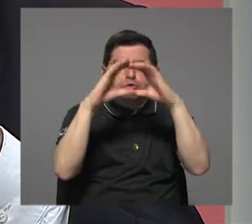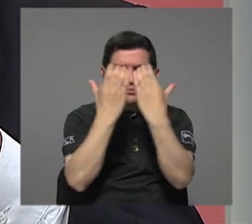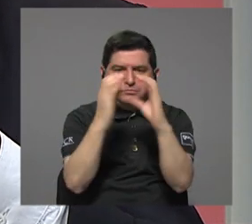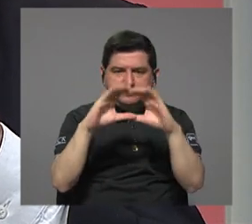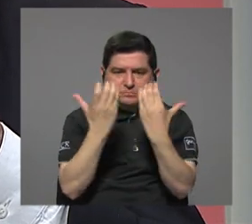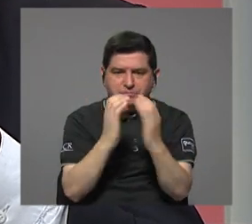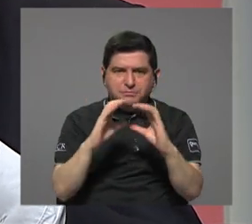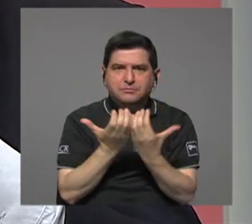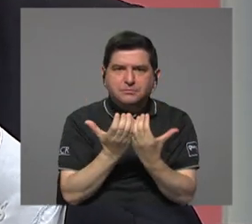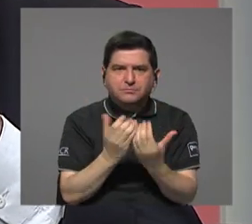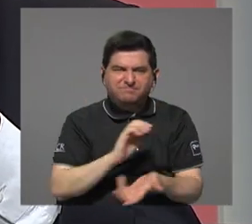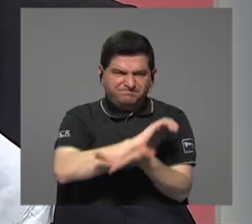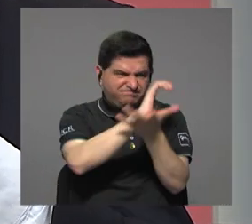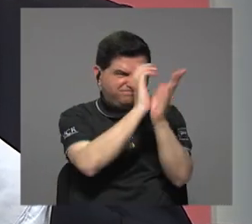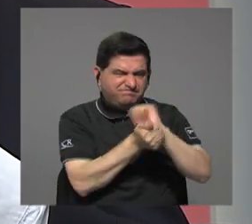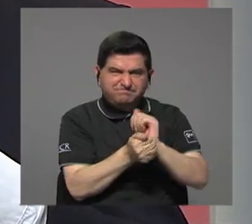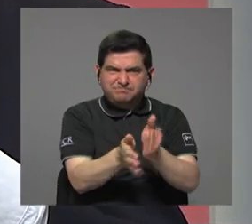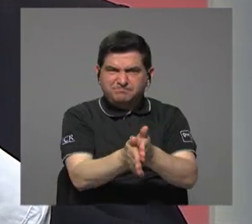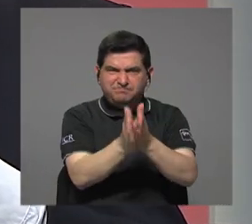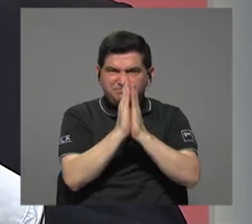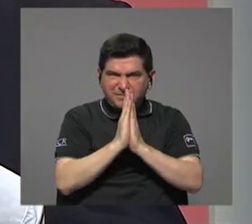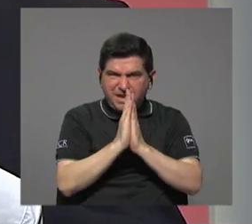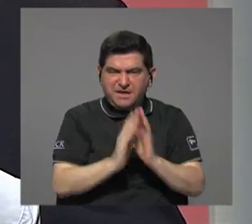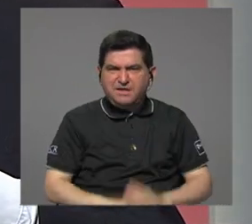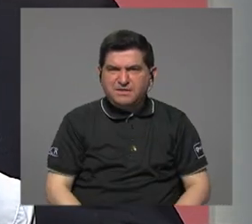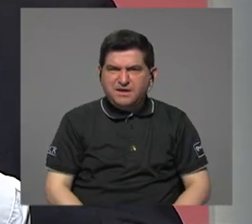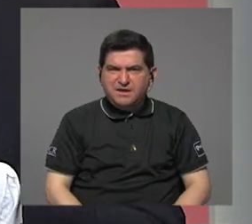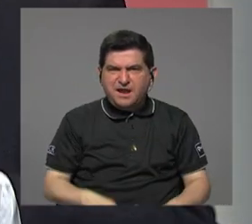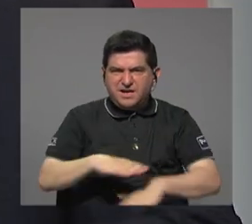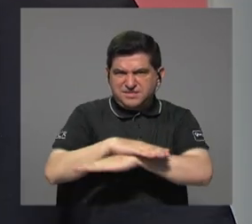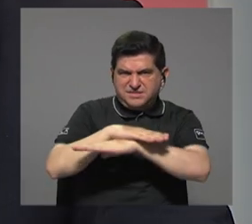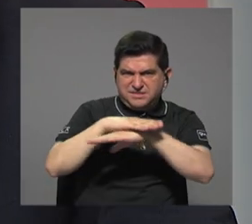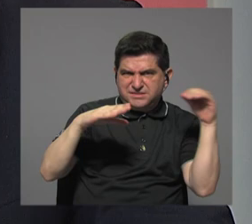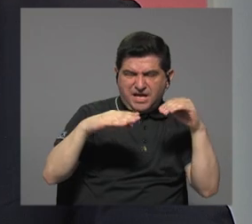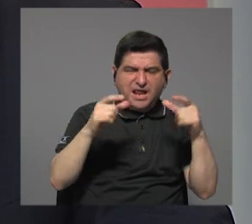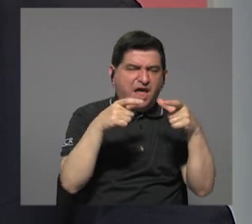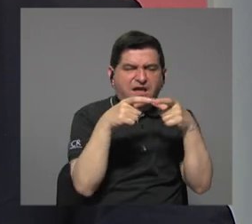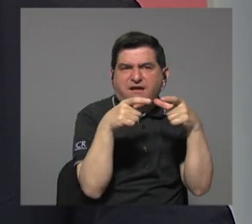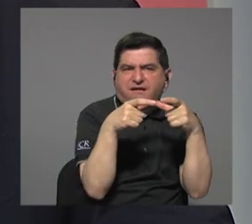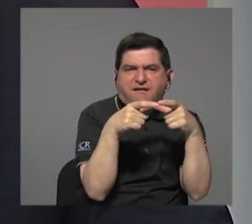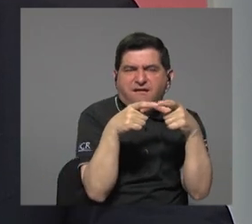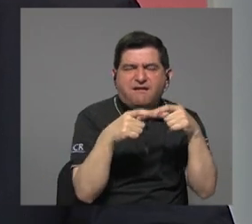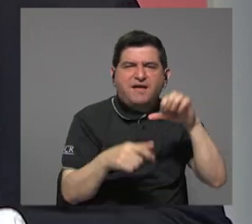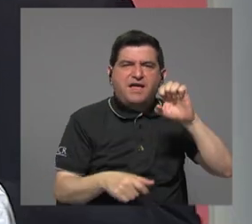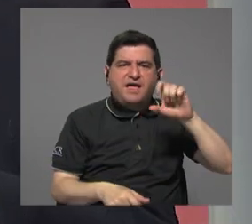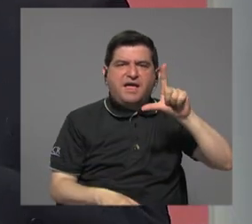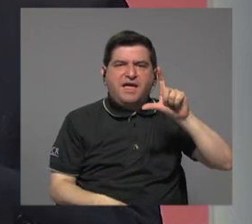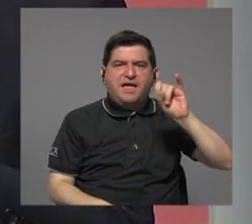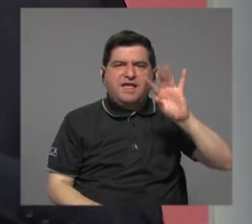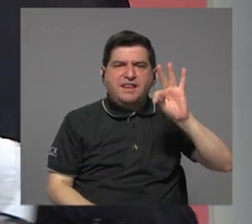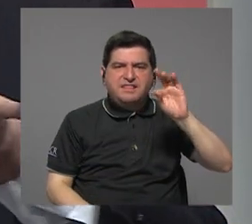entonces la reforma que se le está haciendo está sacando a la élite de